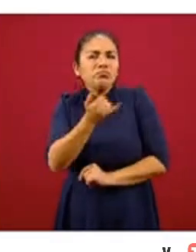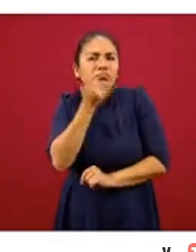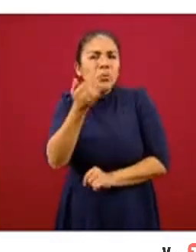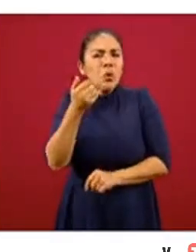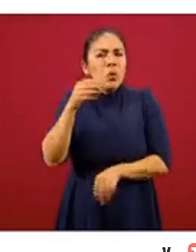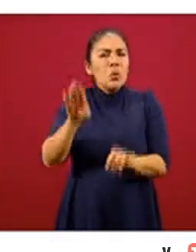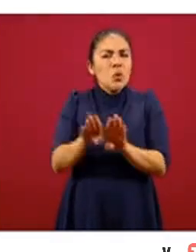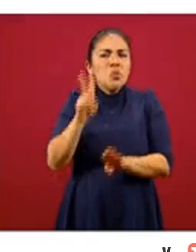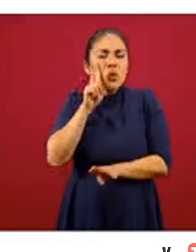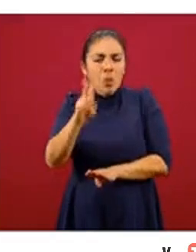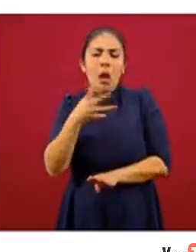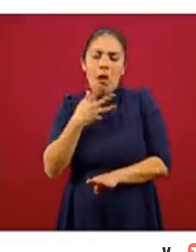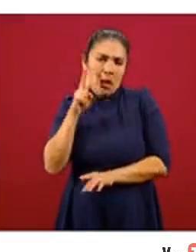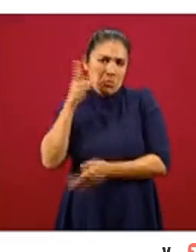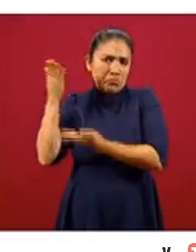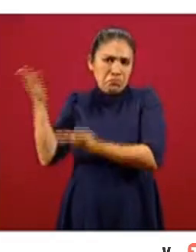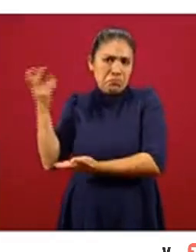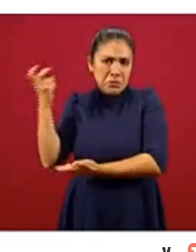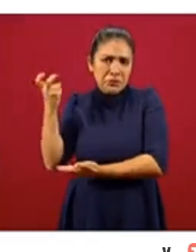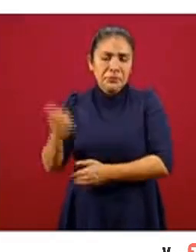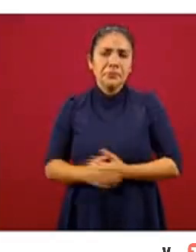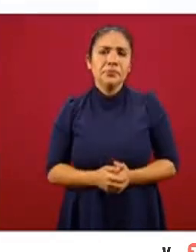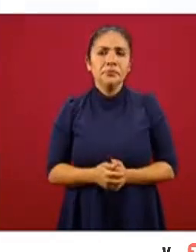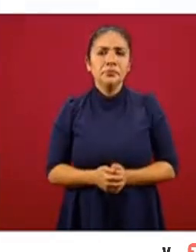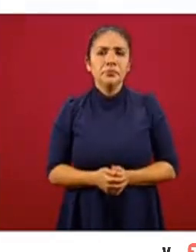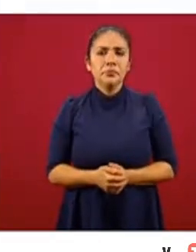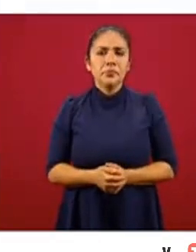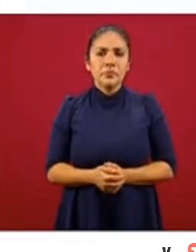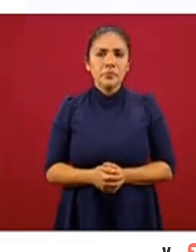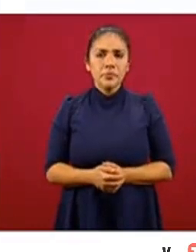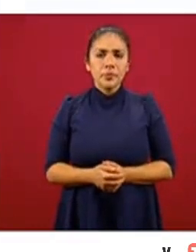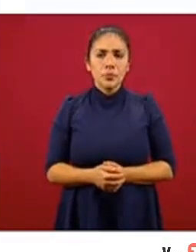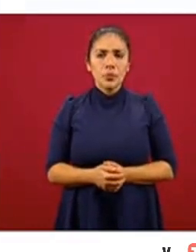ver directamente. La siguiente.